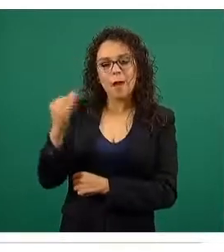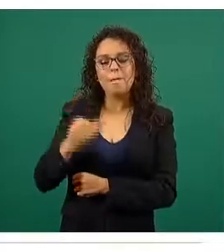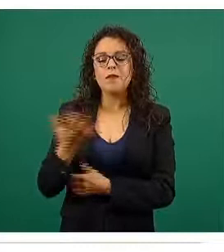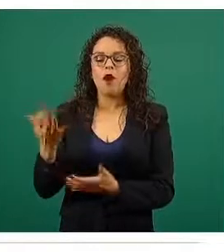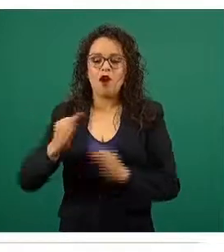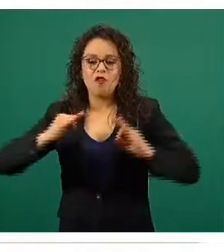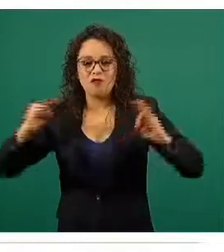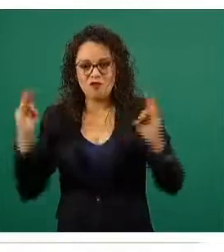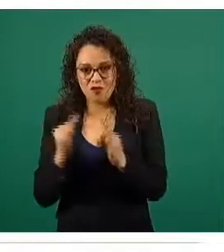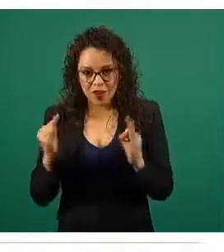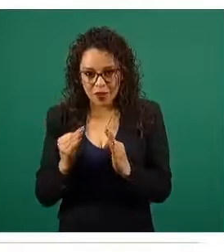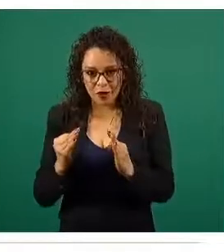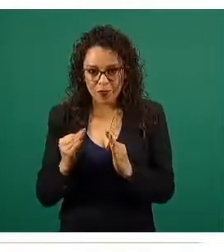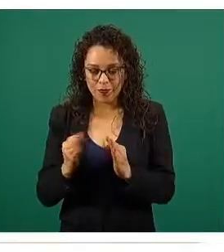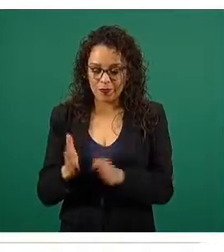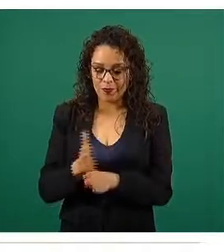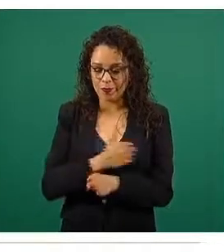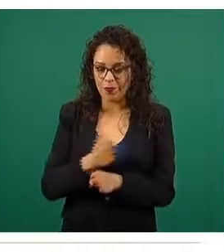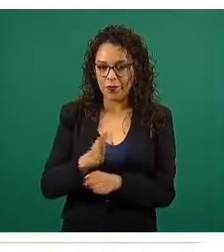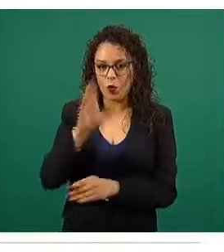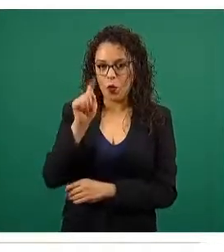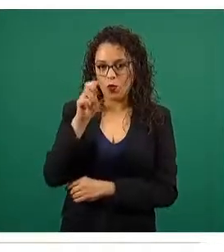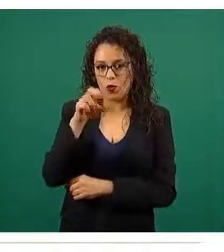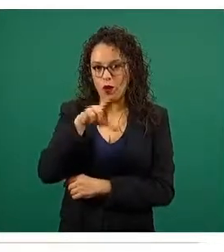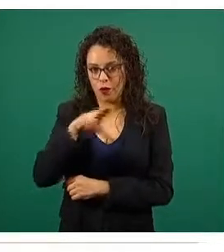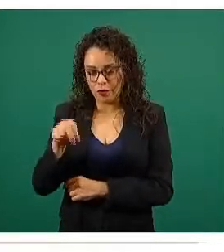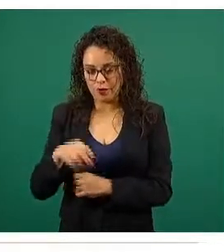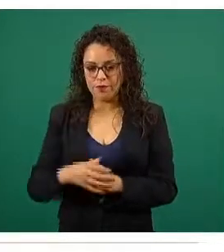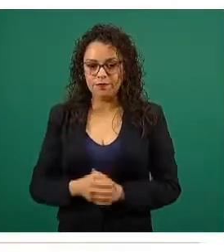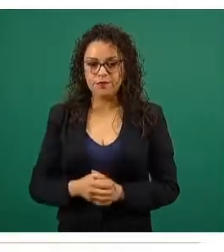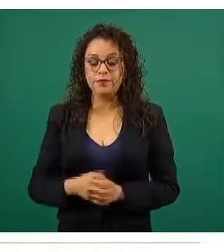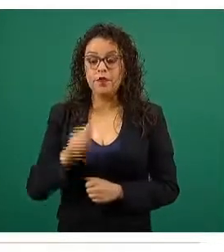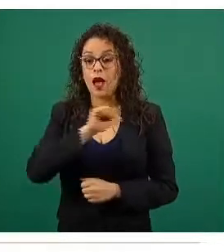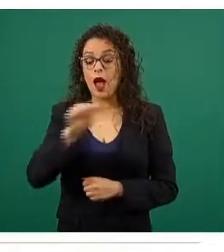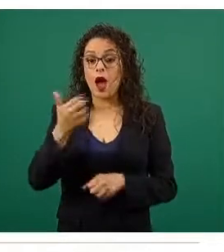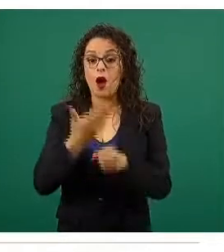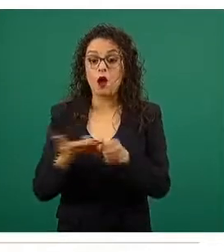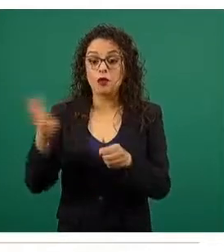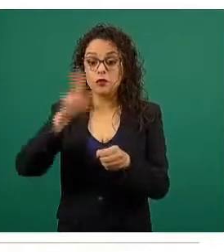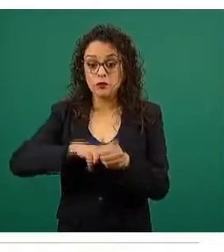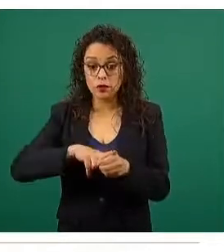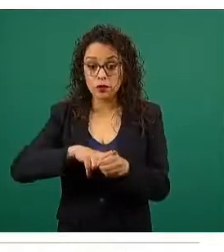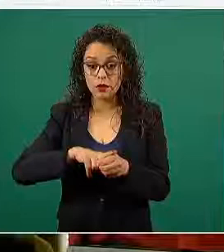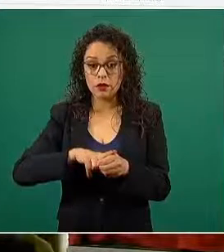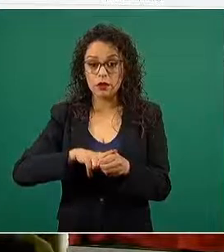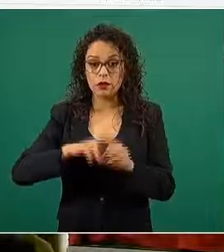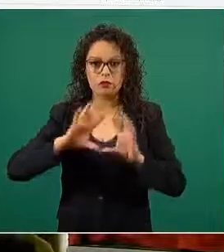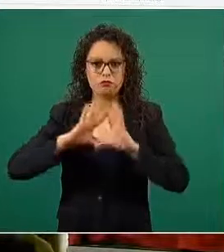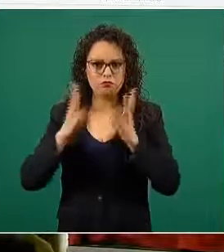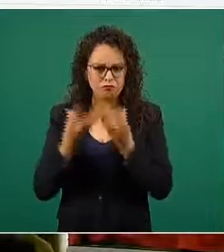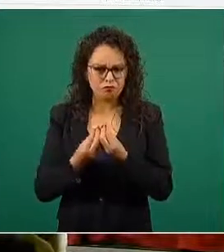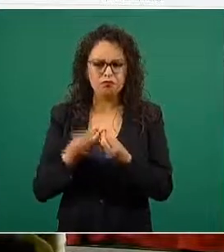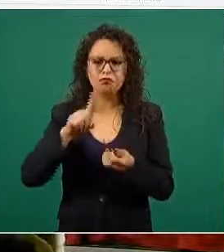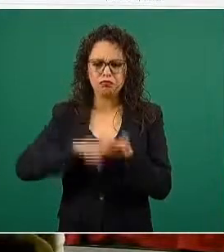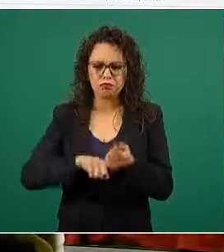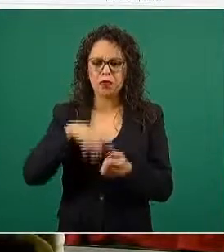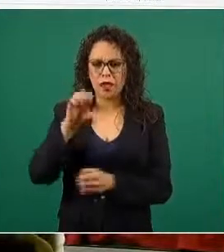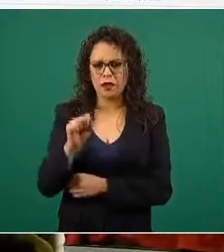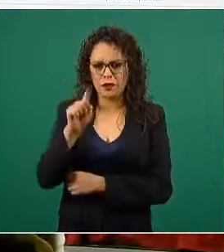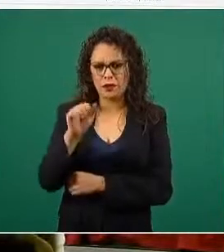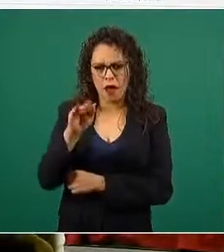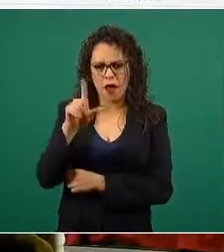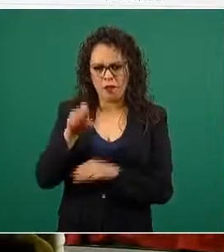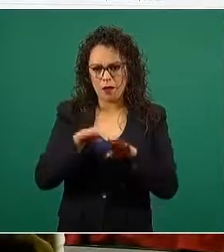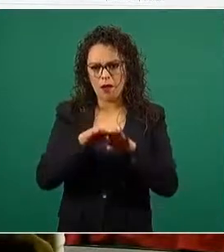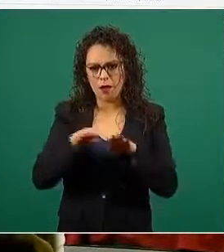defunciones también en la misma tendencia. La siguiente, y hospitalizaciones en general estables, muy ligera tendencia